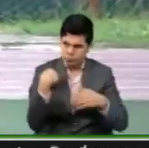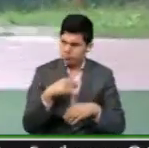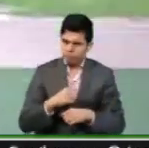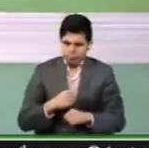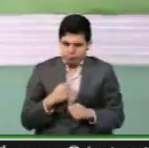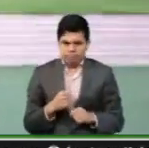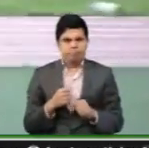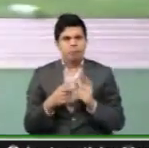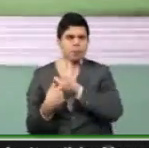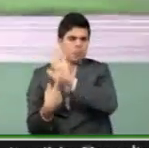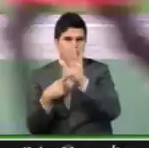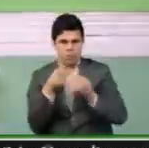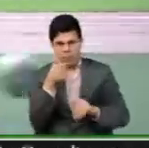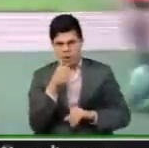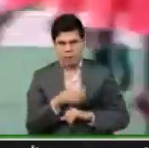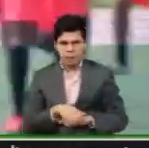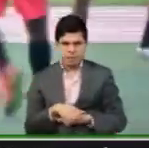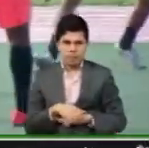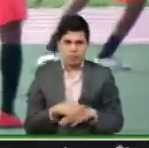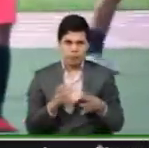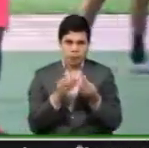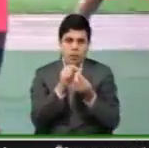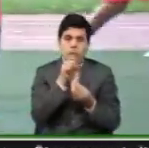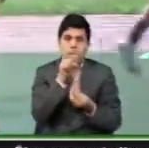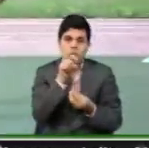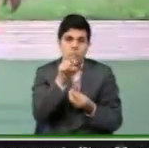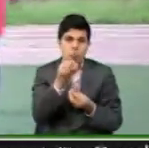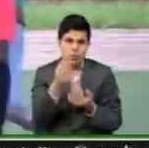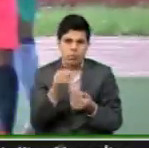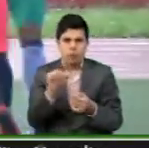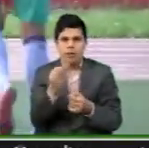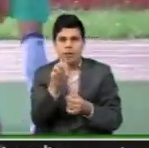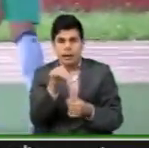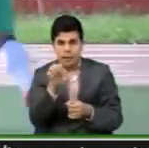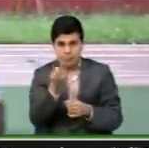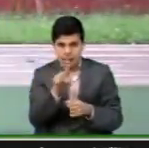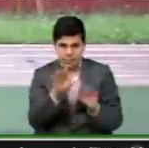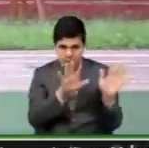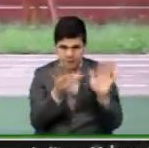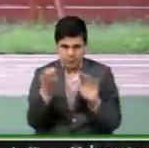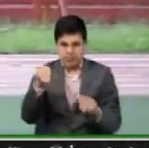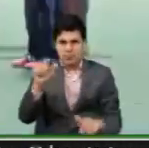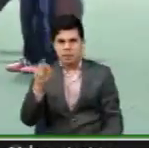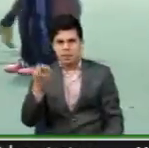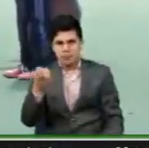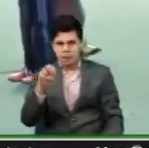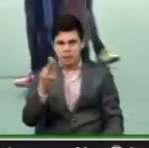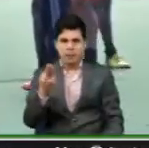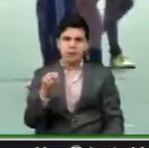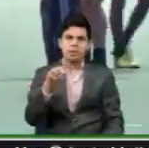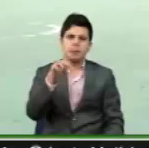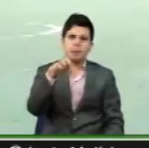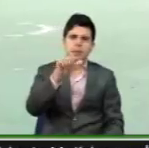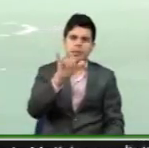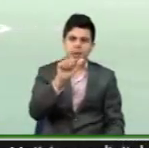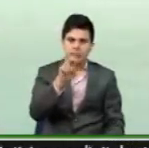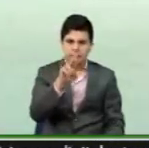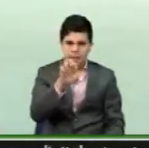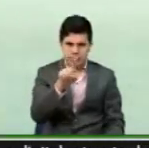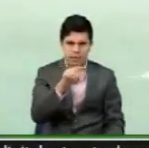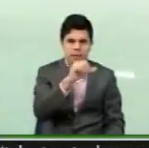marcar la diferencia el 11 de bucaramanga esta noche estaría con hamás aguirre martínez pallarés caro y palacios en defensa